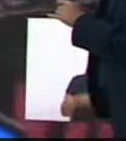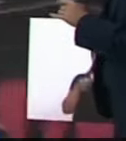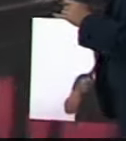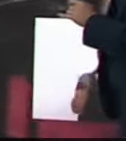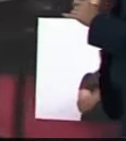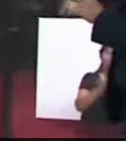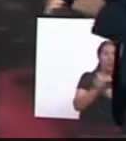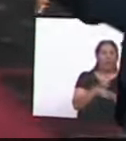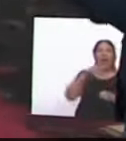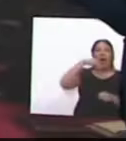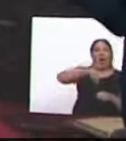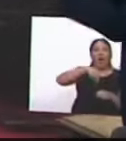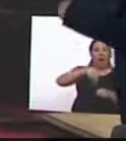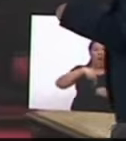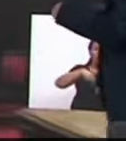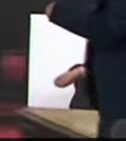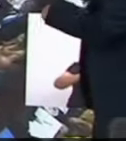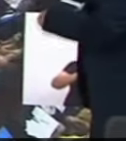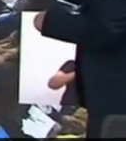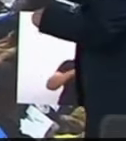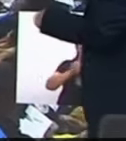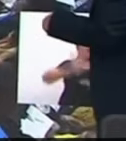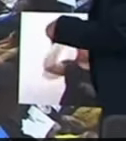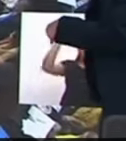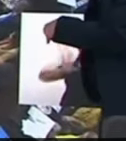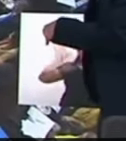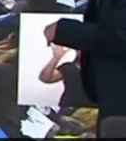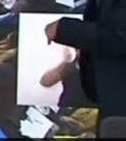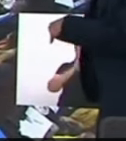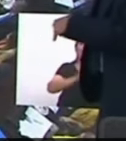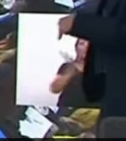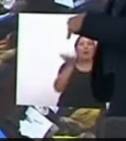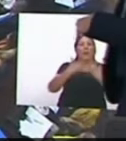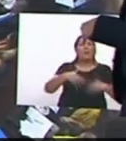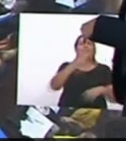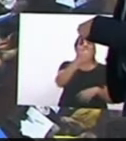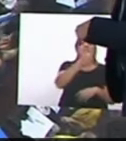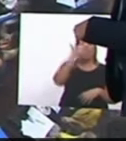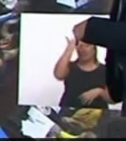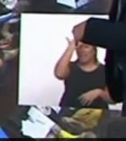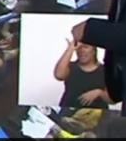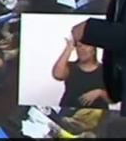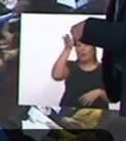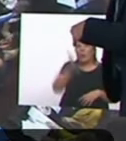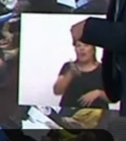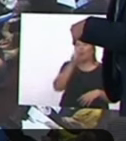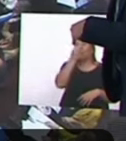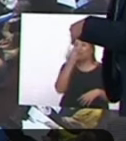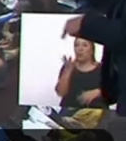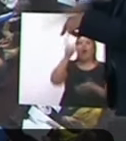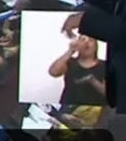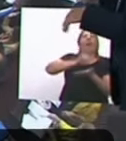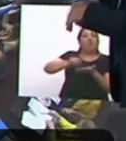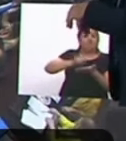Aprobado. Ese es Uñac. Mirá cómo hace Uñac. Mirá cómo hace Uñac. Ese es Uñac. Uñac. Uñac. Uñac. Uñac de San Juan. Fíjate, fíjate cómo